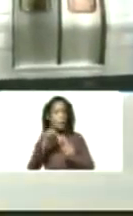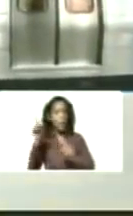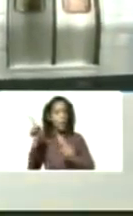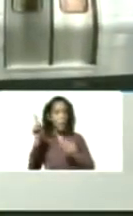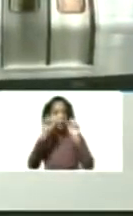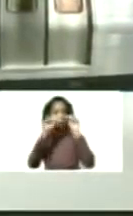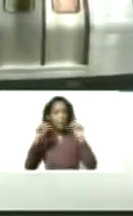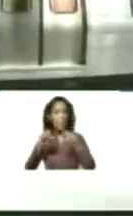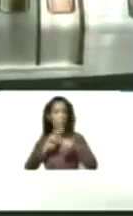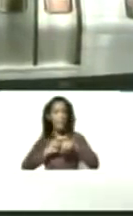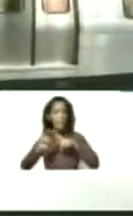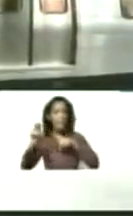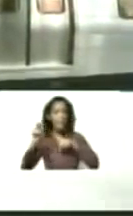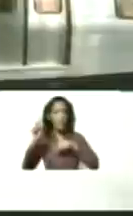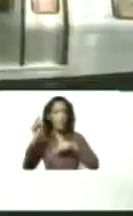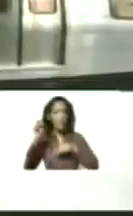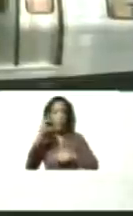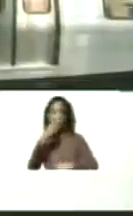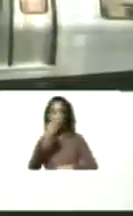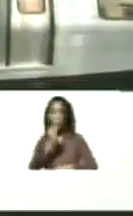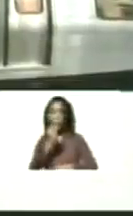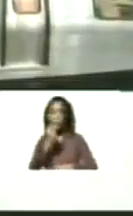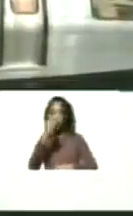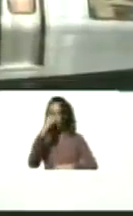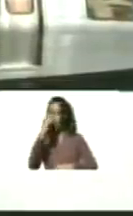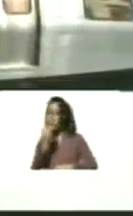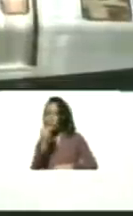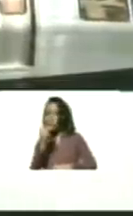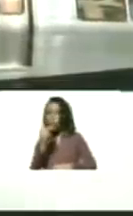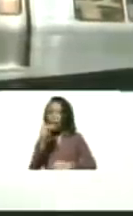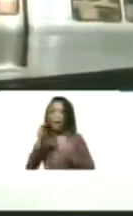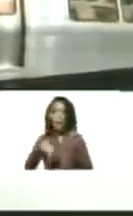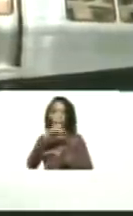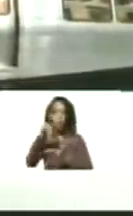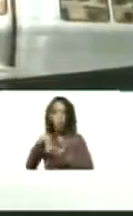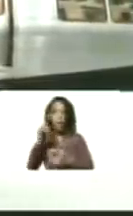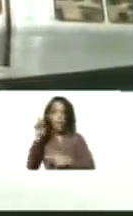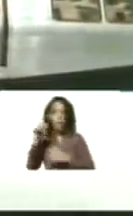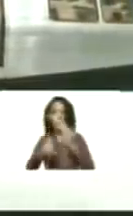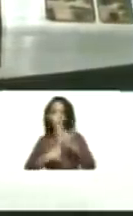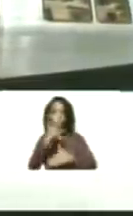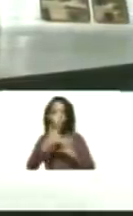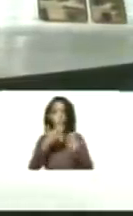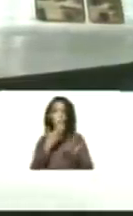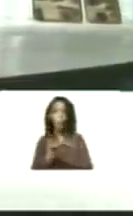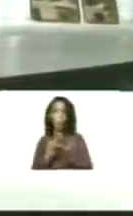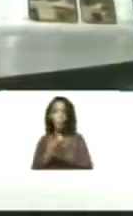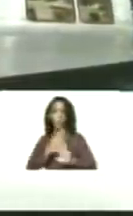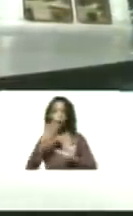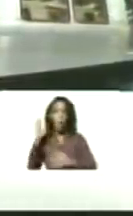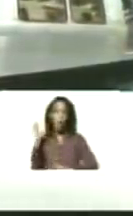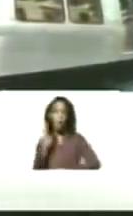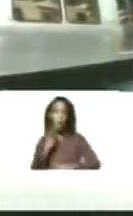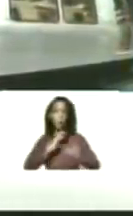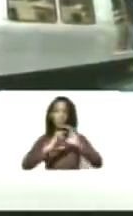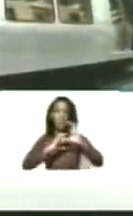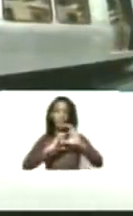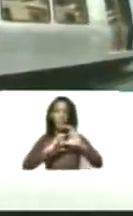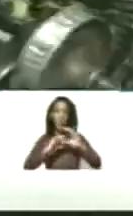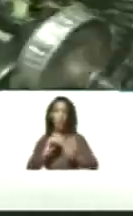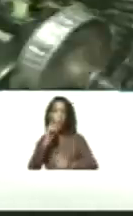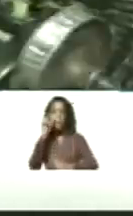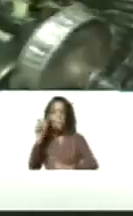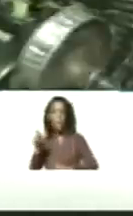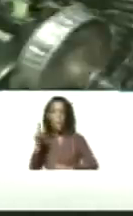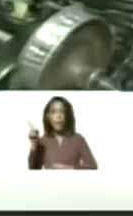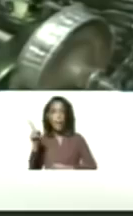ferroviario, Ezequiel Zamora II, que es el sistema ferroviario nacional, tenemos un proyecto, una propuesta que ya hemos venido conversando con el compañero Biomorgi, que